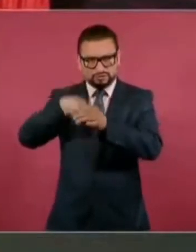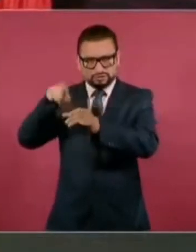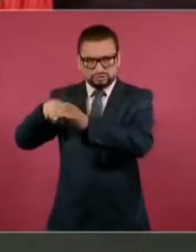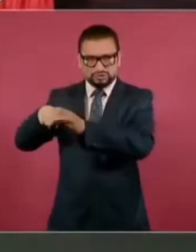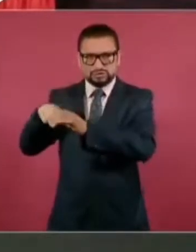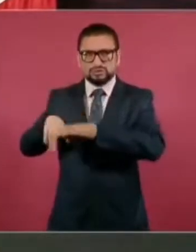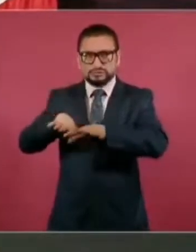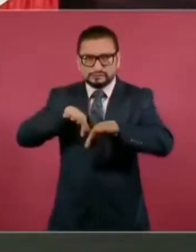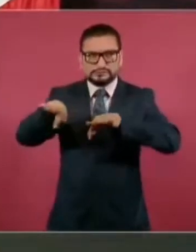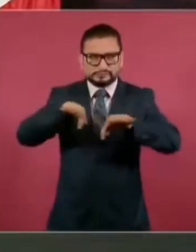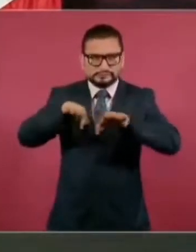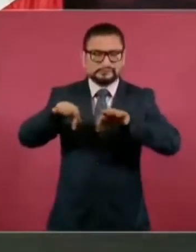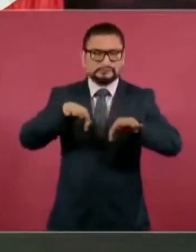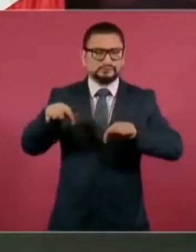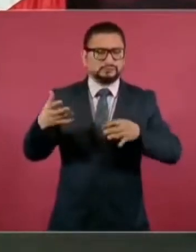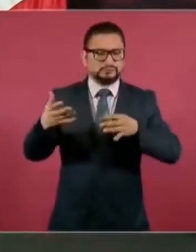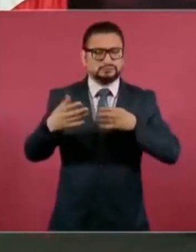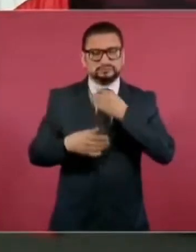haciendo labor